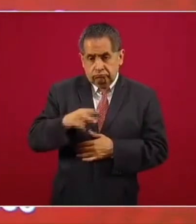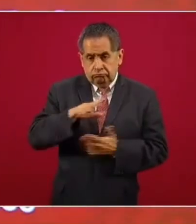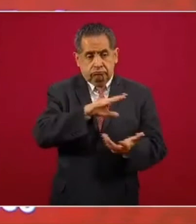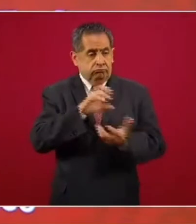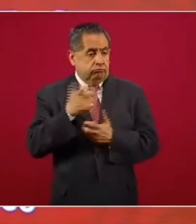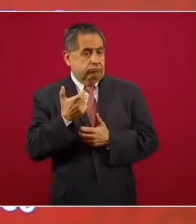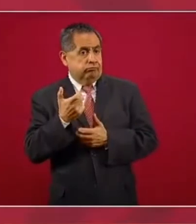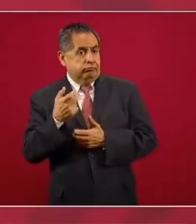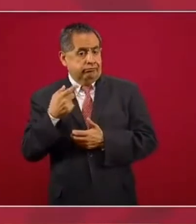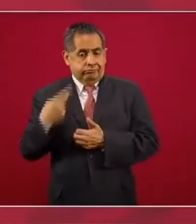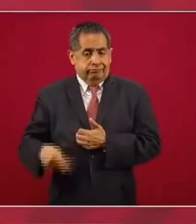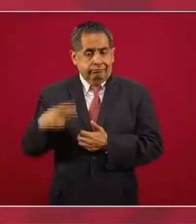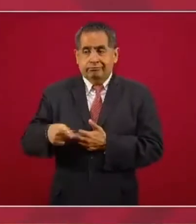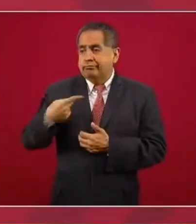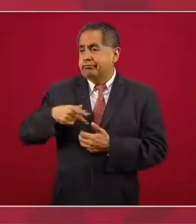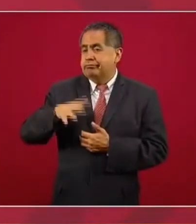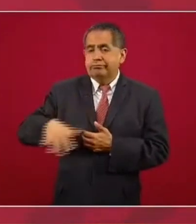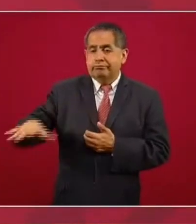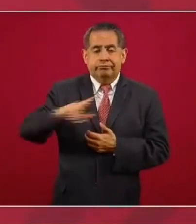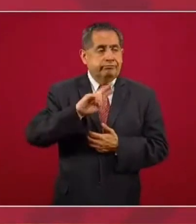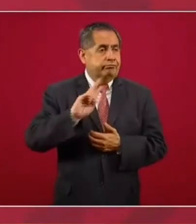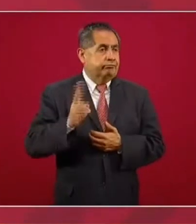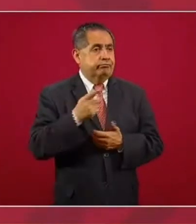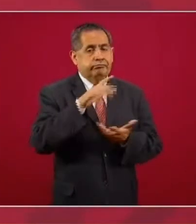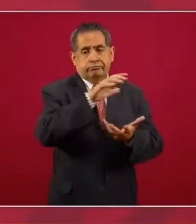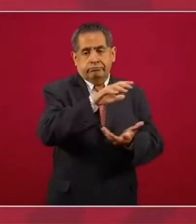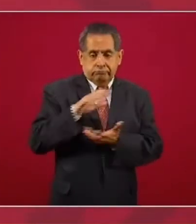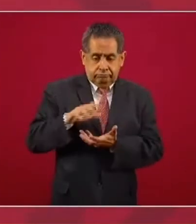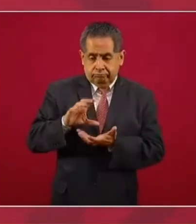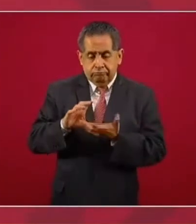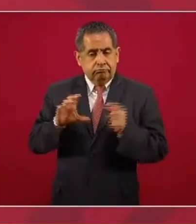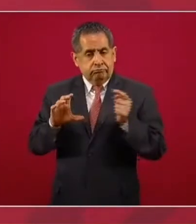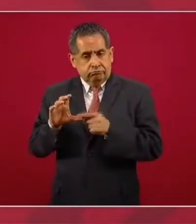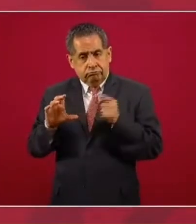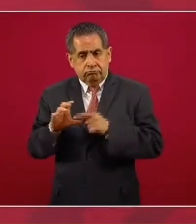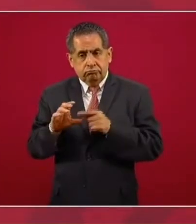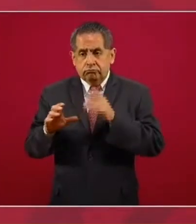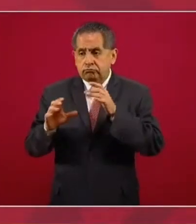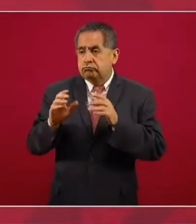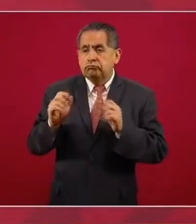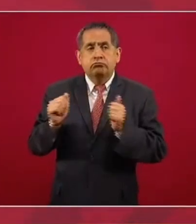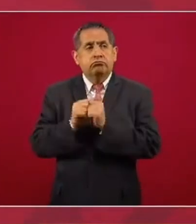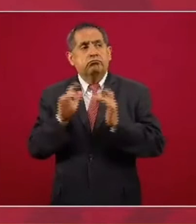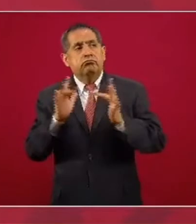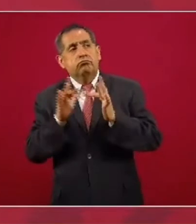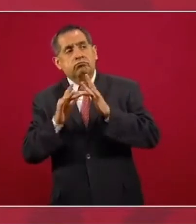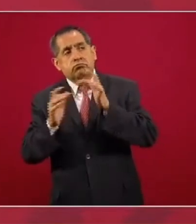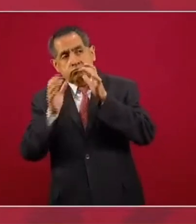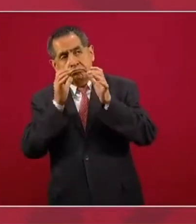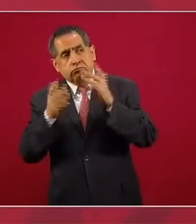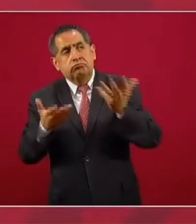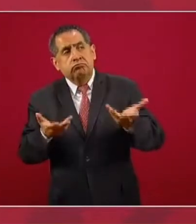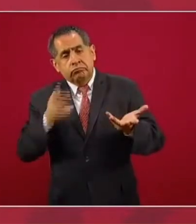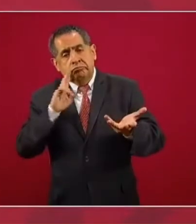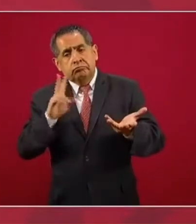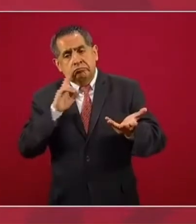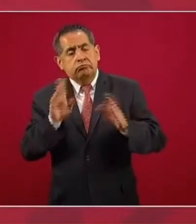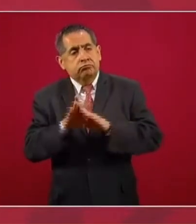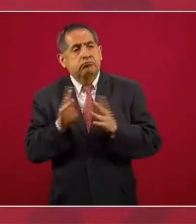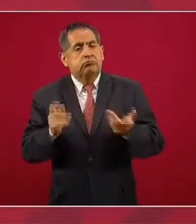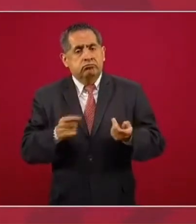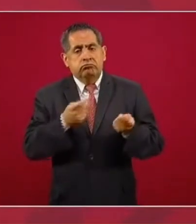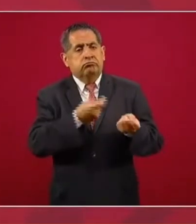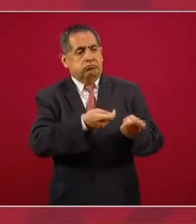dinero del pueblo de México, se establezca comunicación con el gobierno de Estados Unidos para que